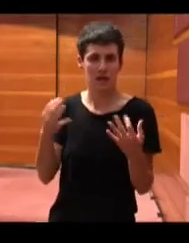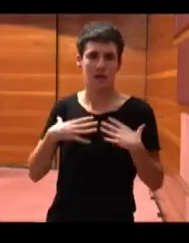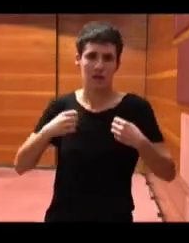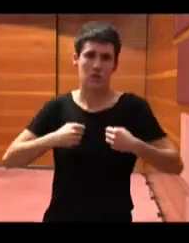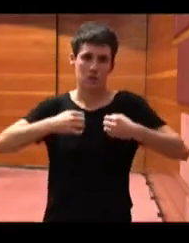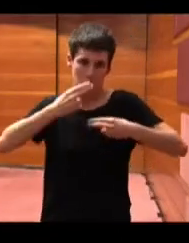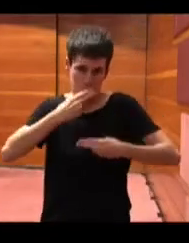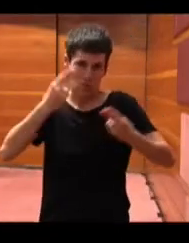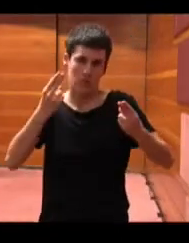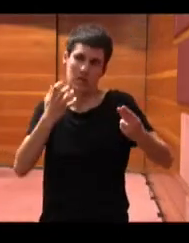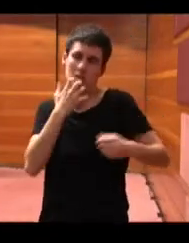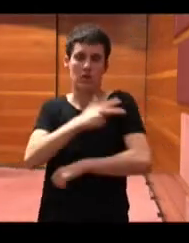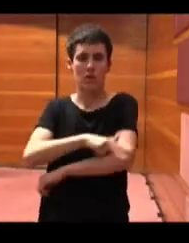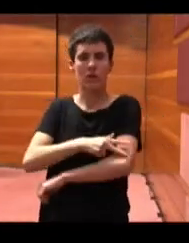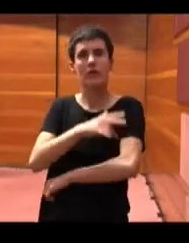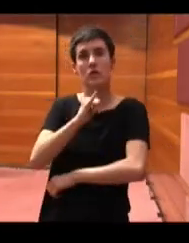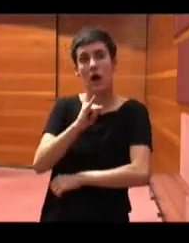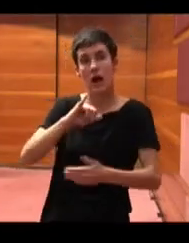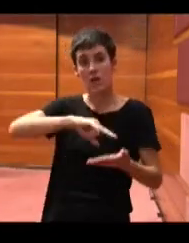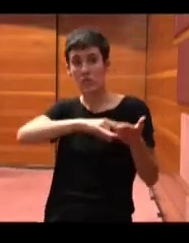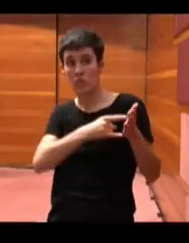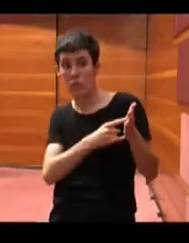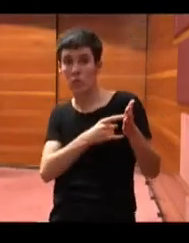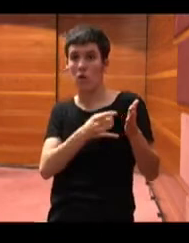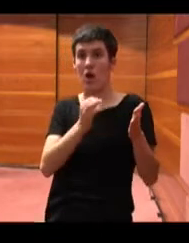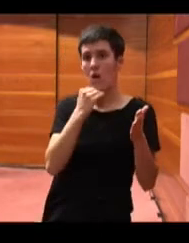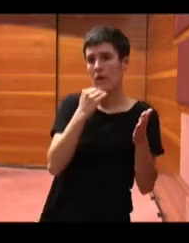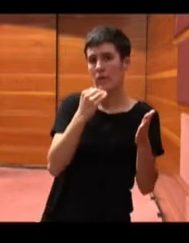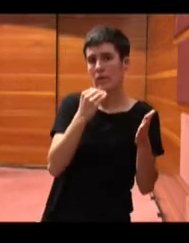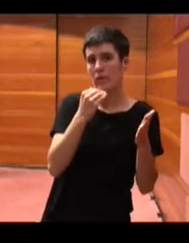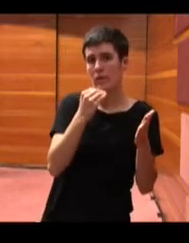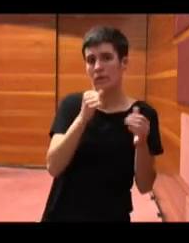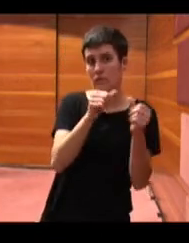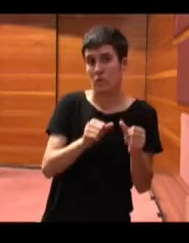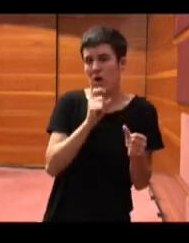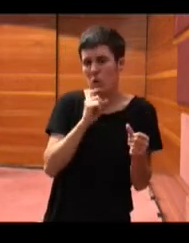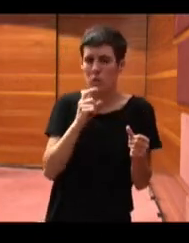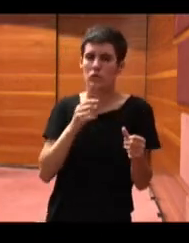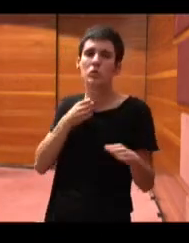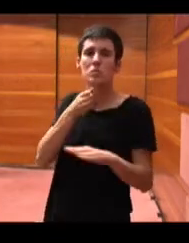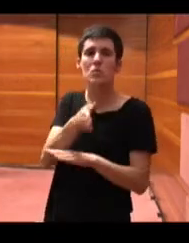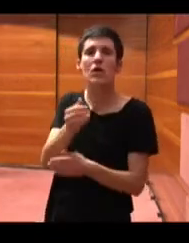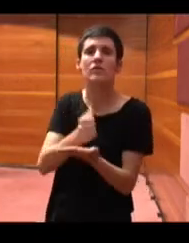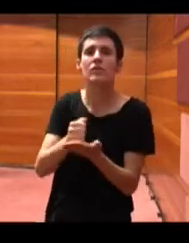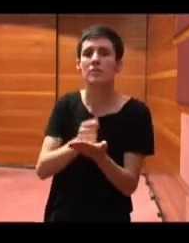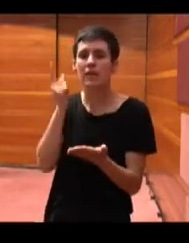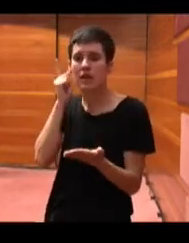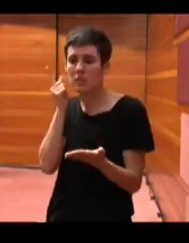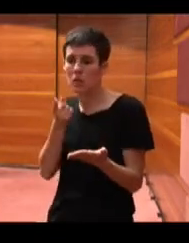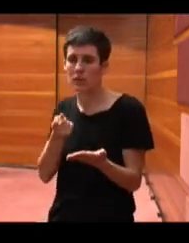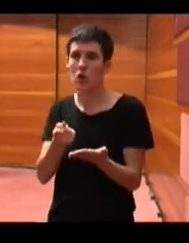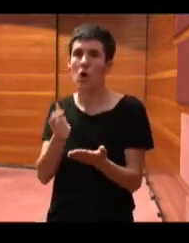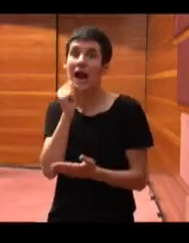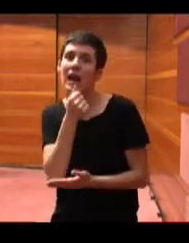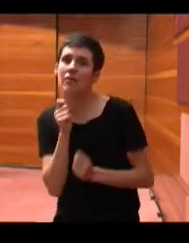Si el gobierno vasco hiciese una fórmula por la cual yo voy a la farmacia y le digo una clave o lo escaneo con el móvil o